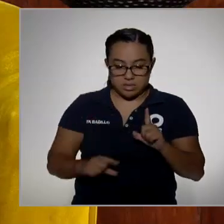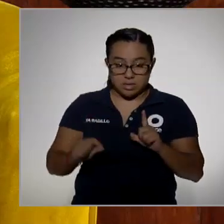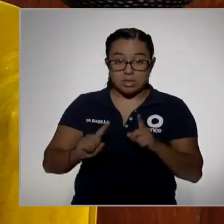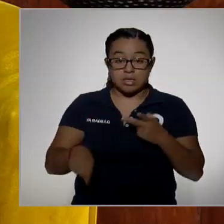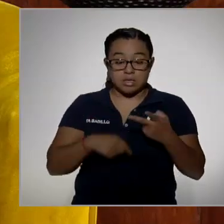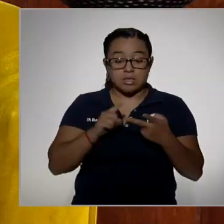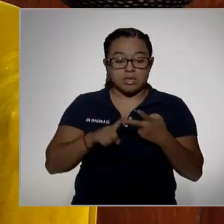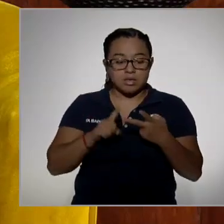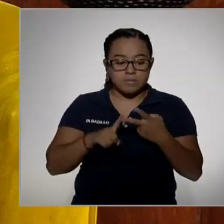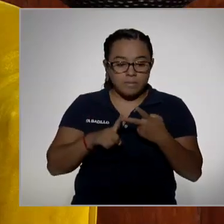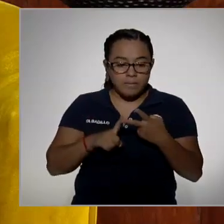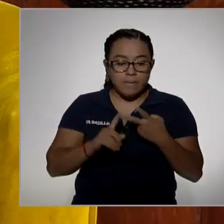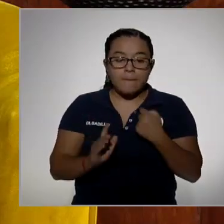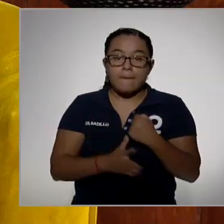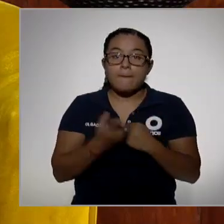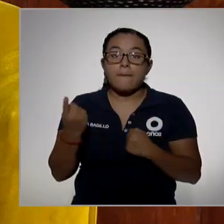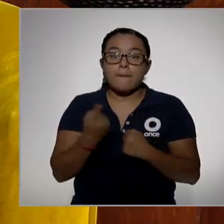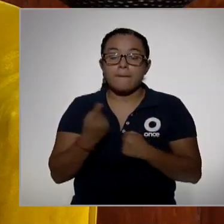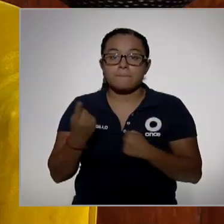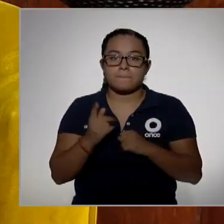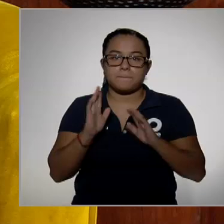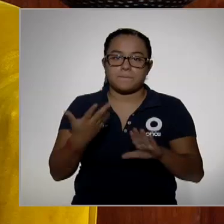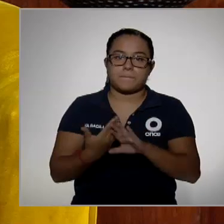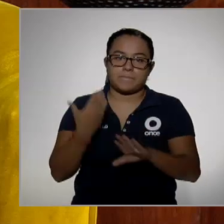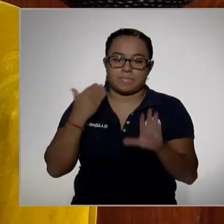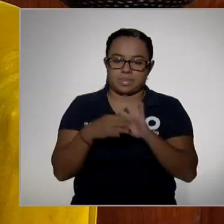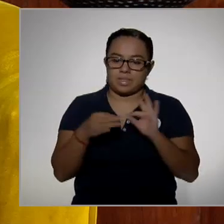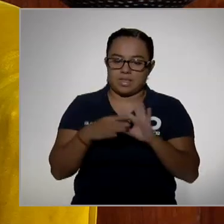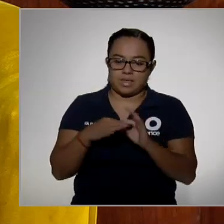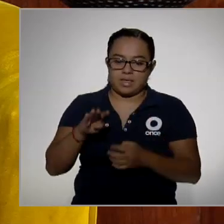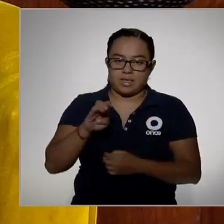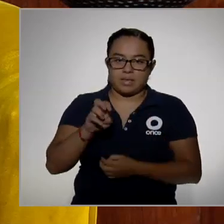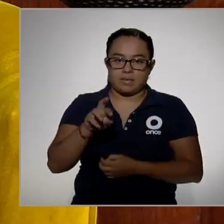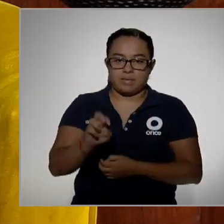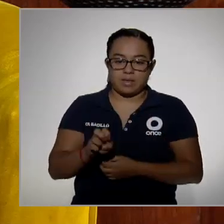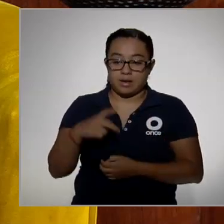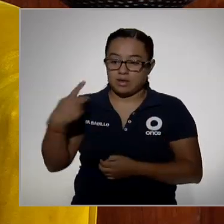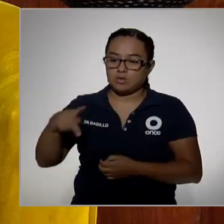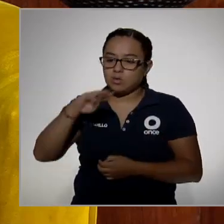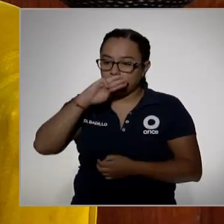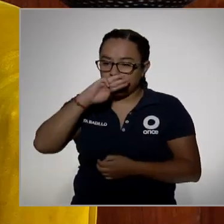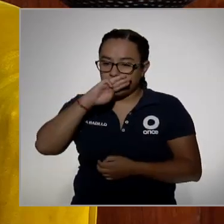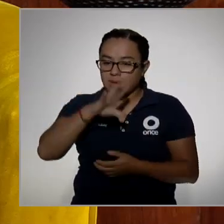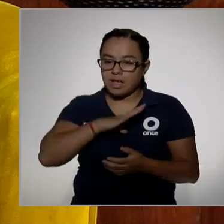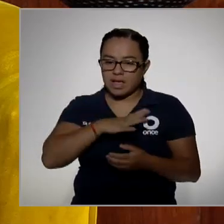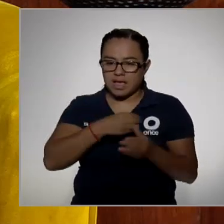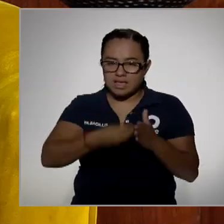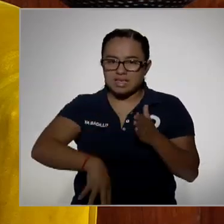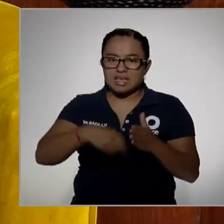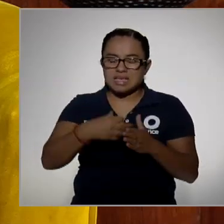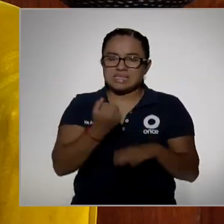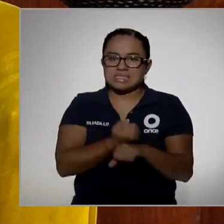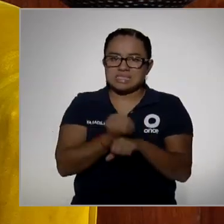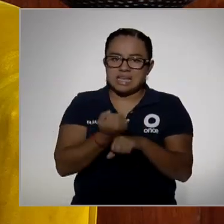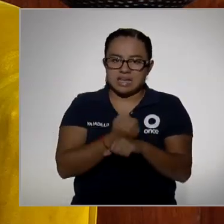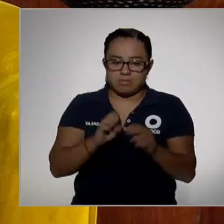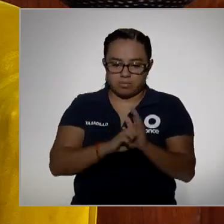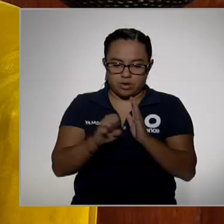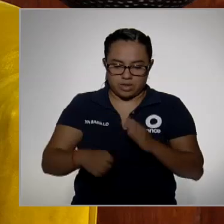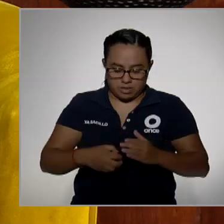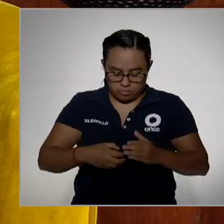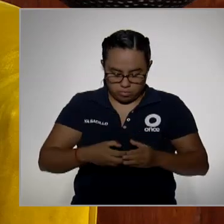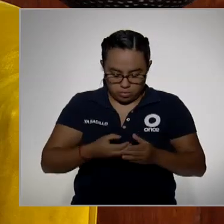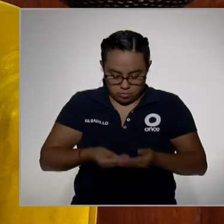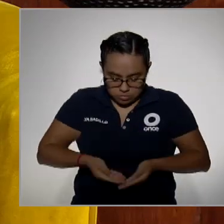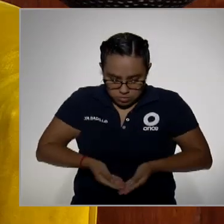segunda es por las condiciones que ya mencionaba a ver cuando sufren las mamás hemorragias de forma normal durante el parto ya